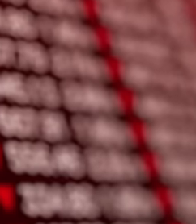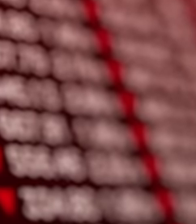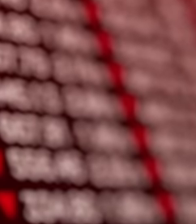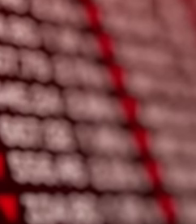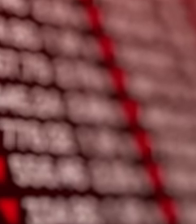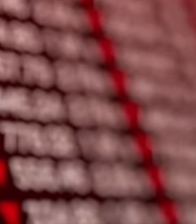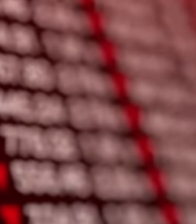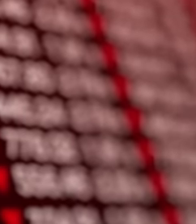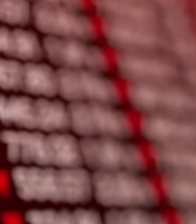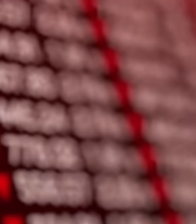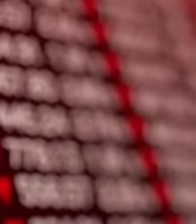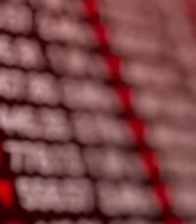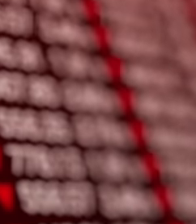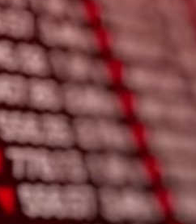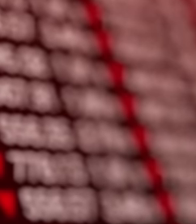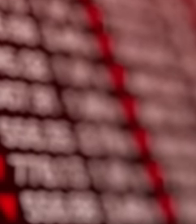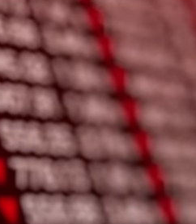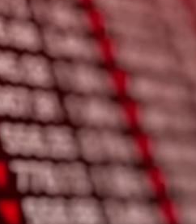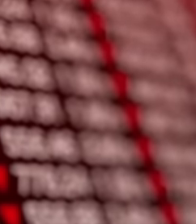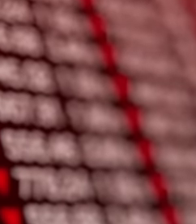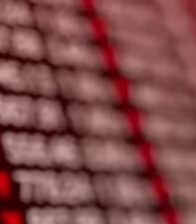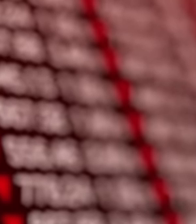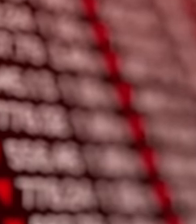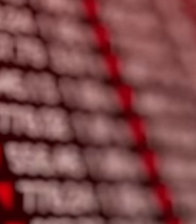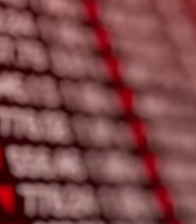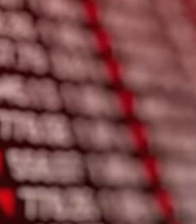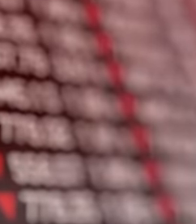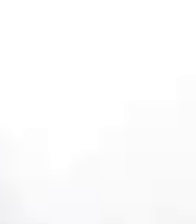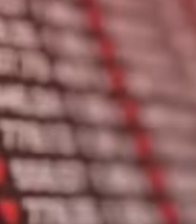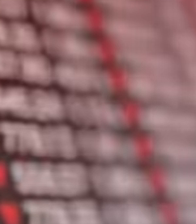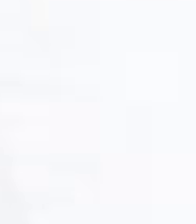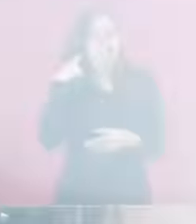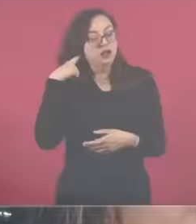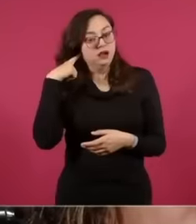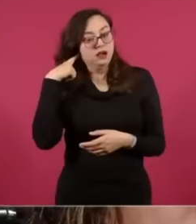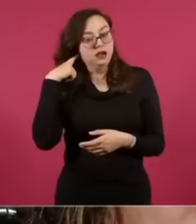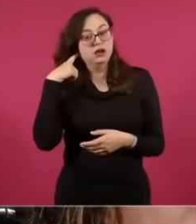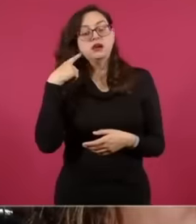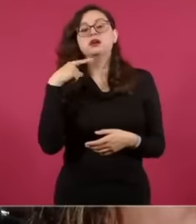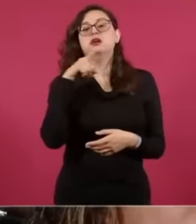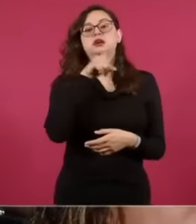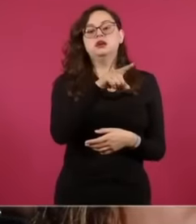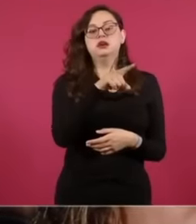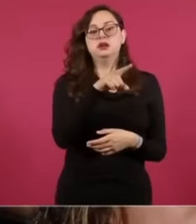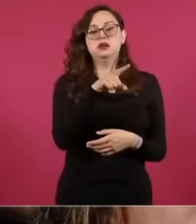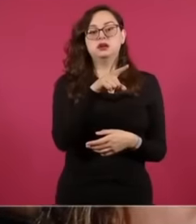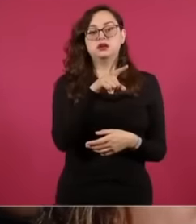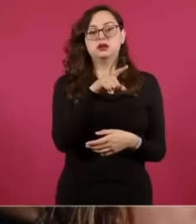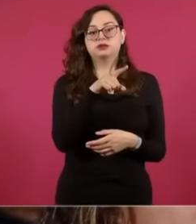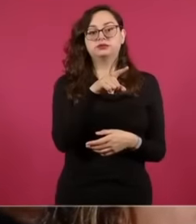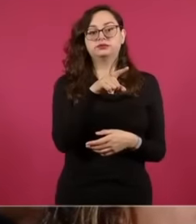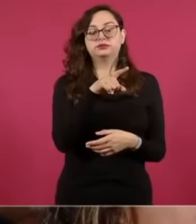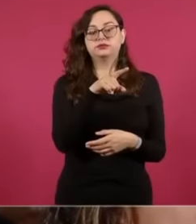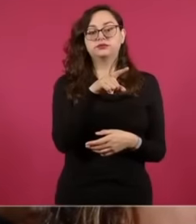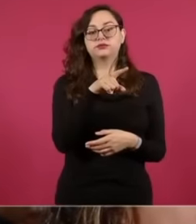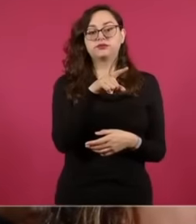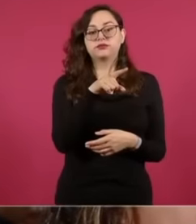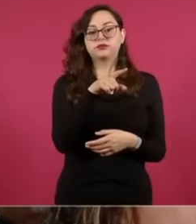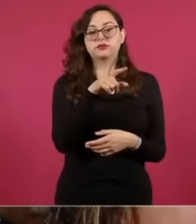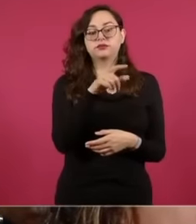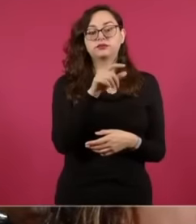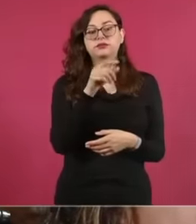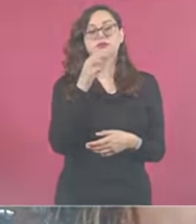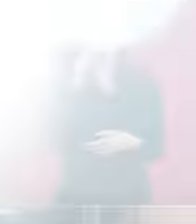por ejemplo, ya se está dando a conocer que Warren Buffett ha vendido el 50% de sus acciones de